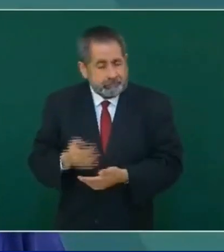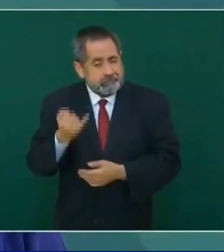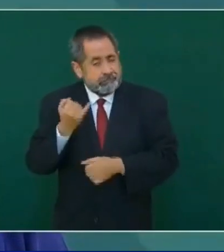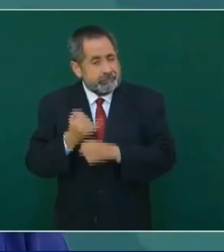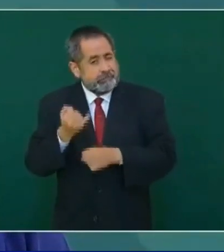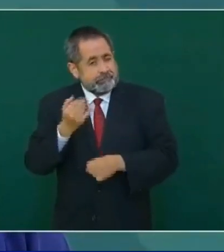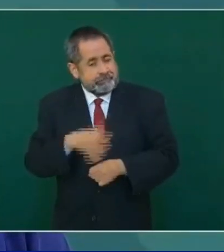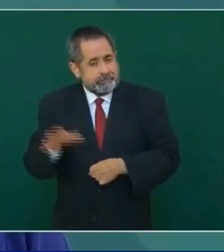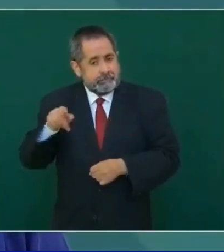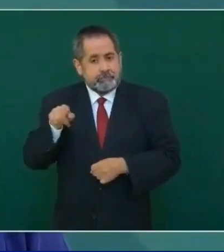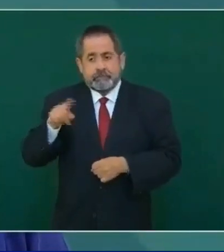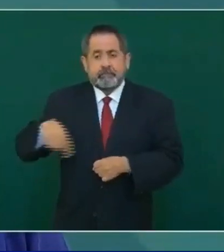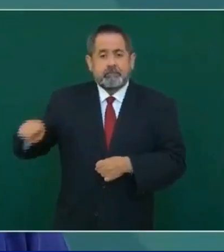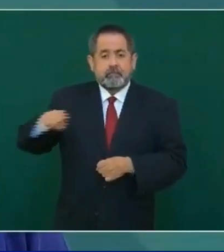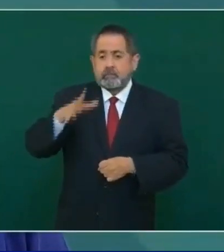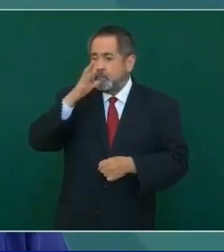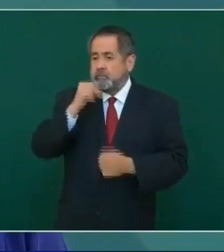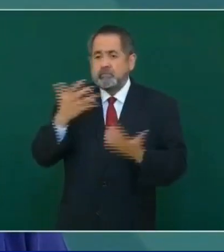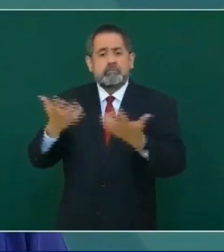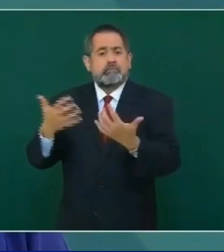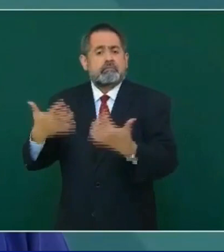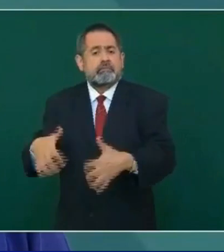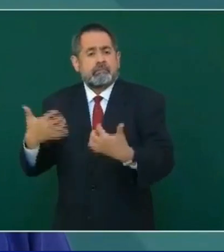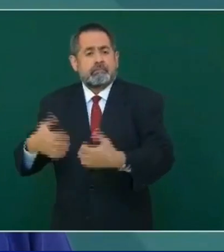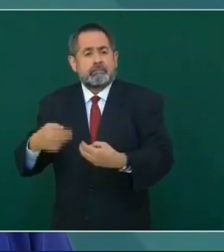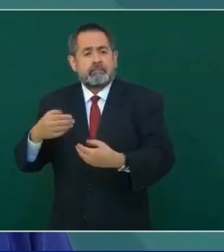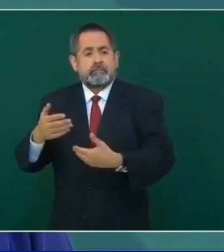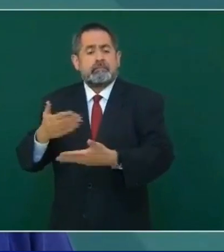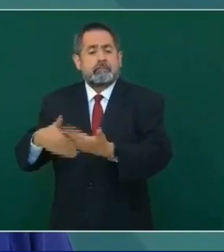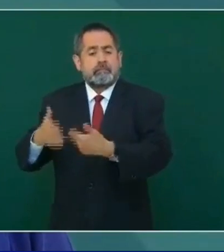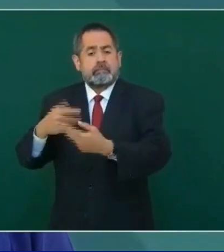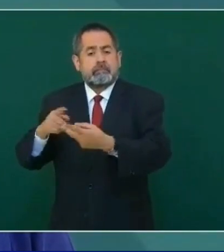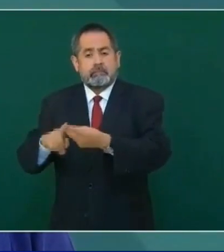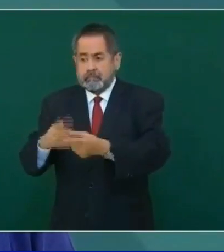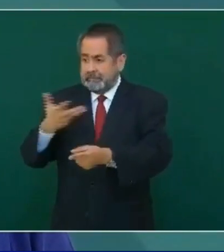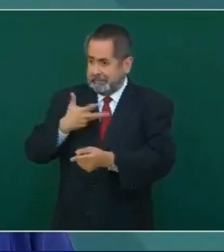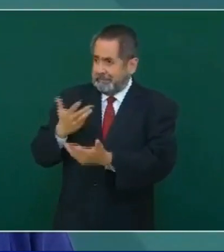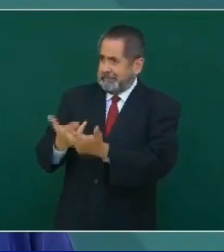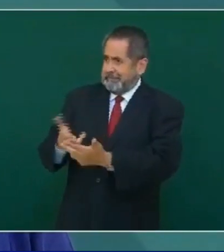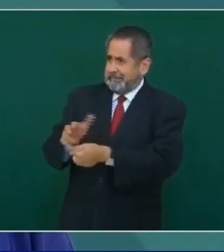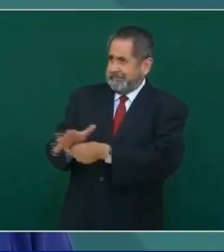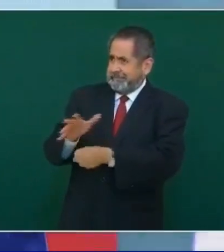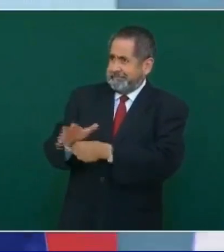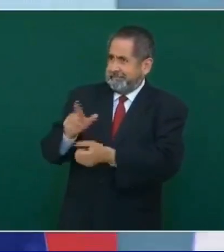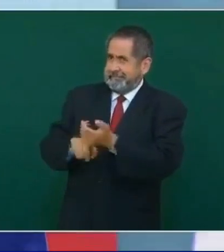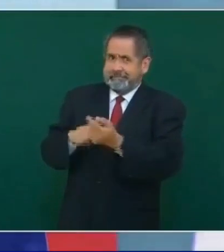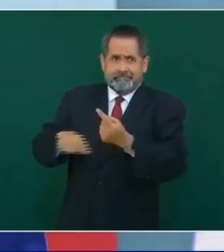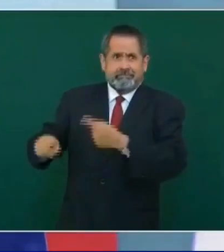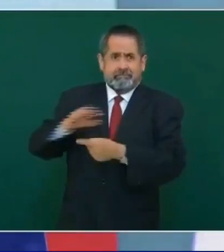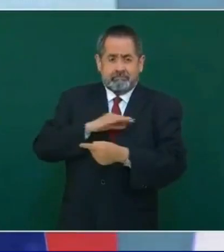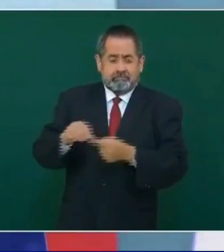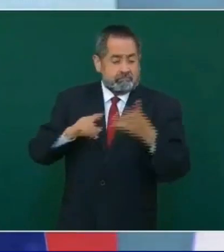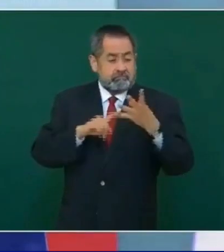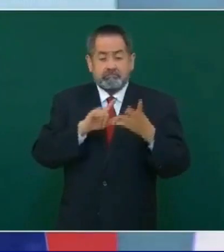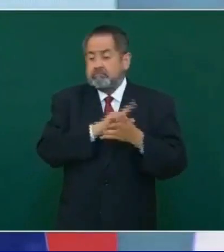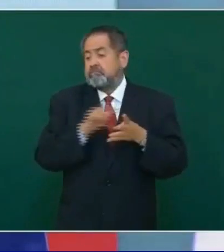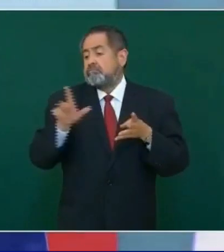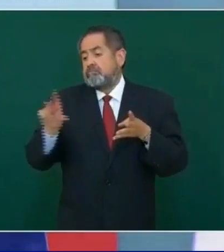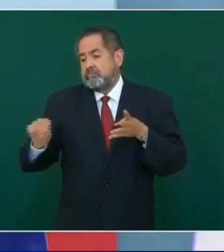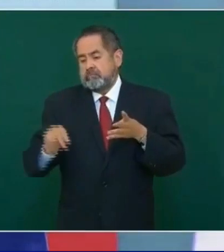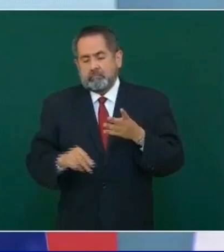increíble, producir energía teniendo capacidad